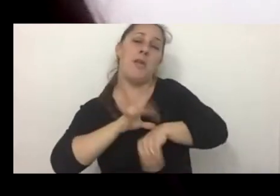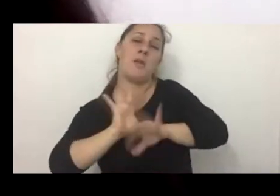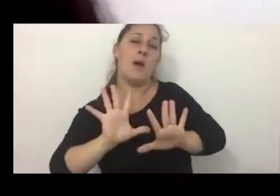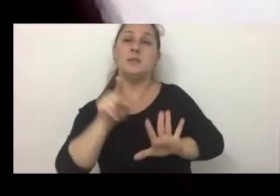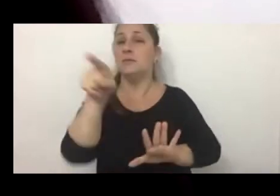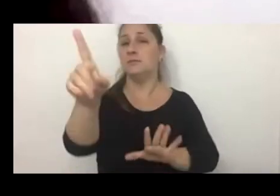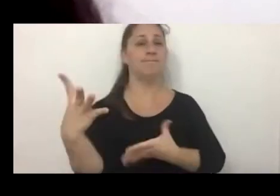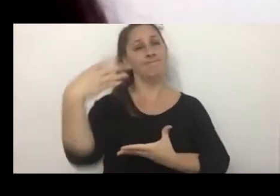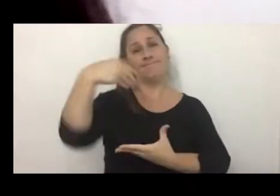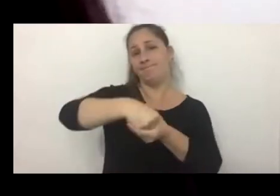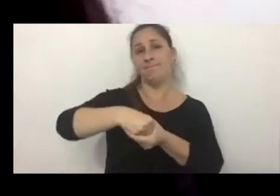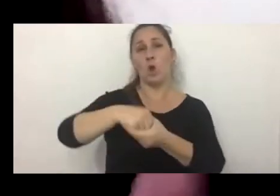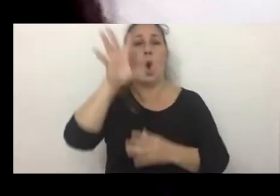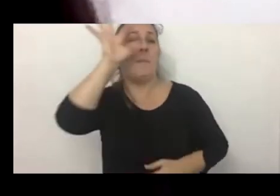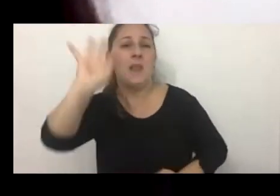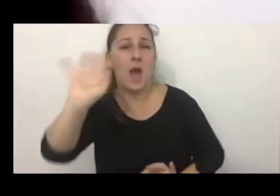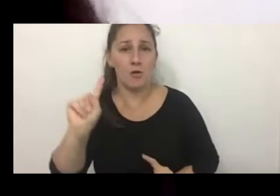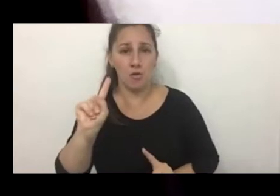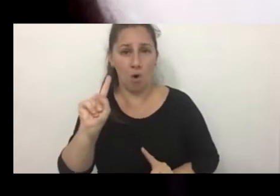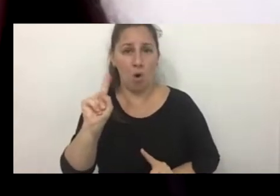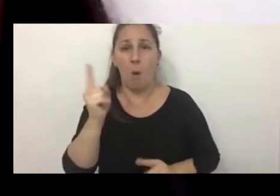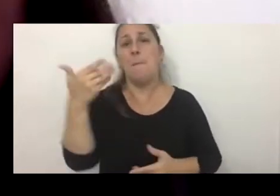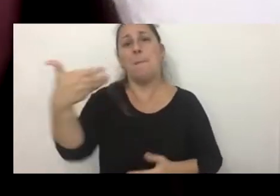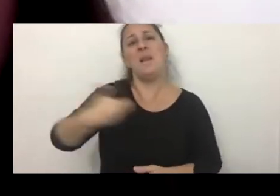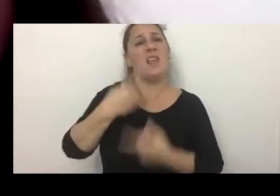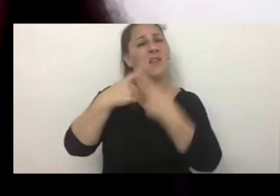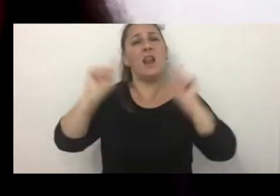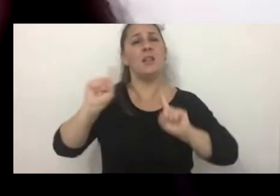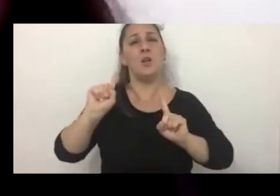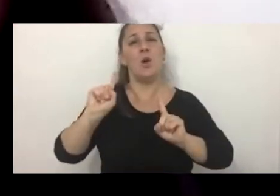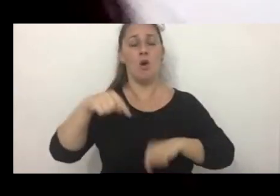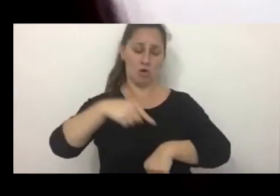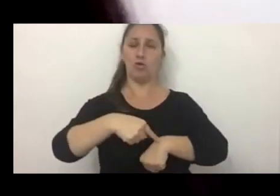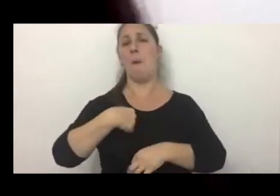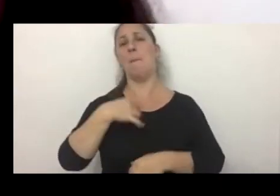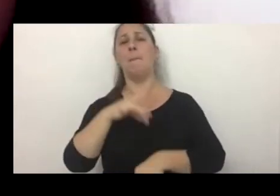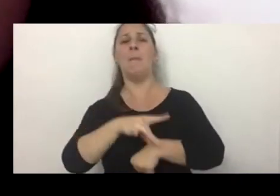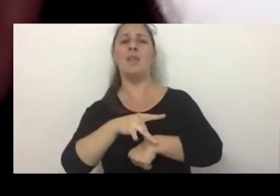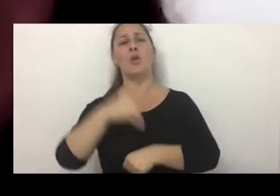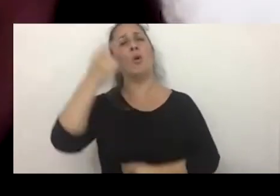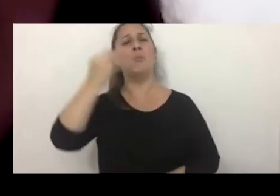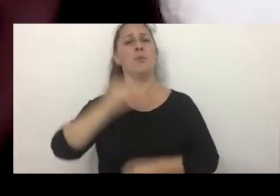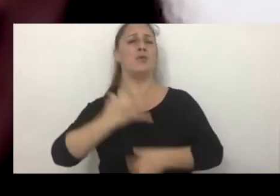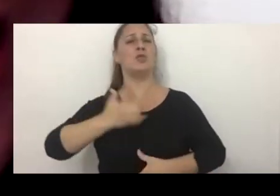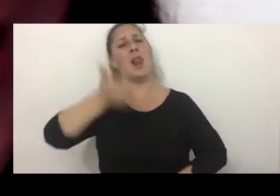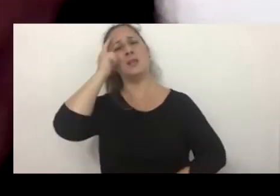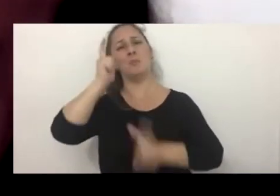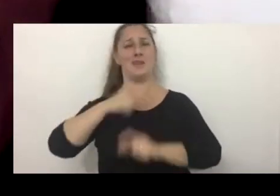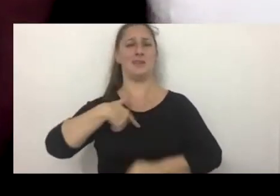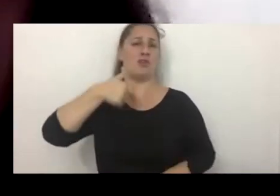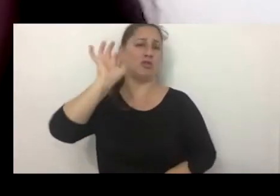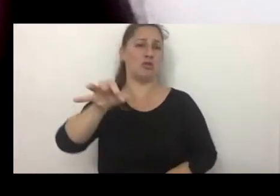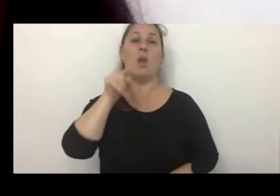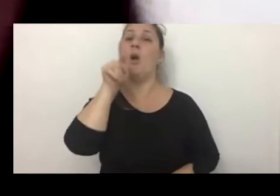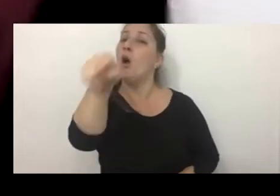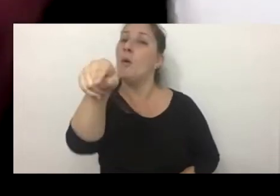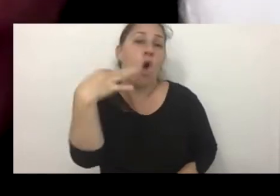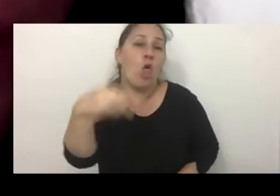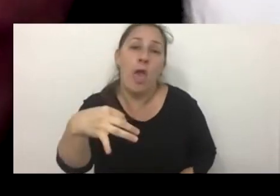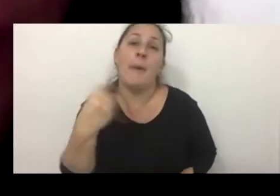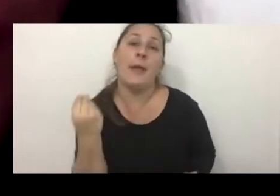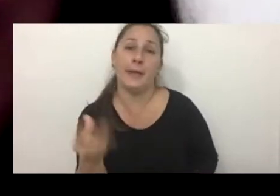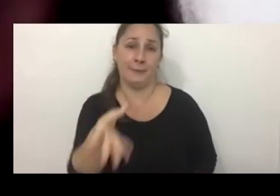ley. O sea, es ilógico decir yo trabajo con parto respetado o no trabajo con parto respetado, porque es como deberíamos